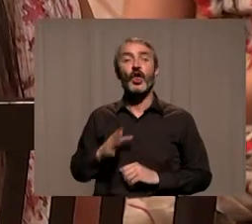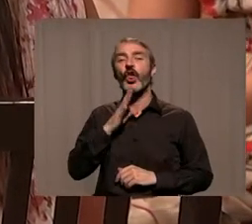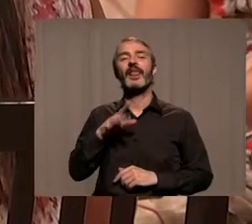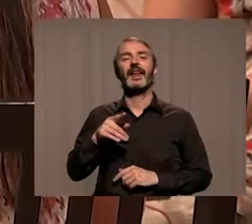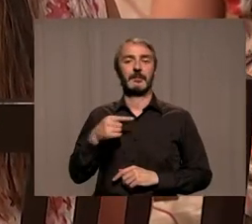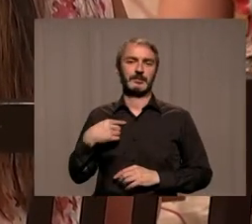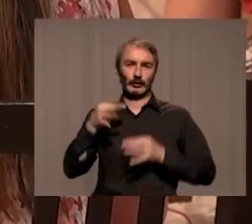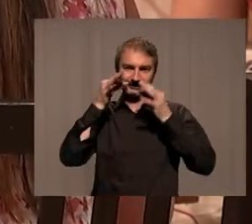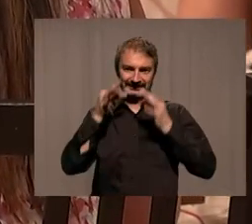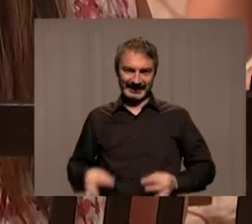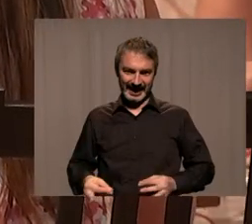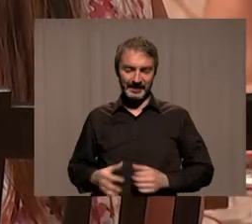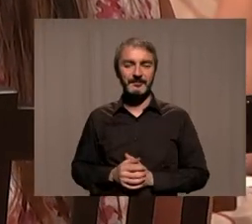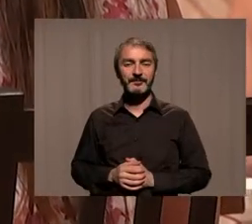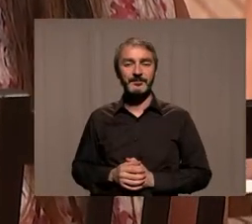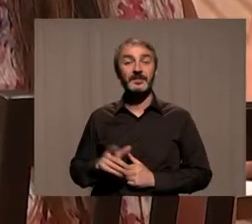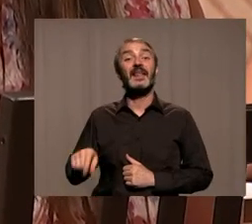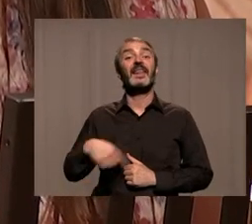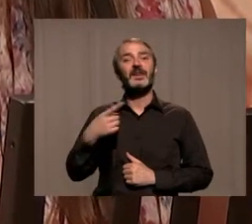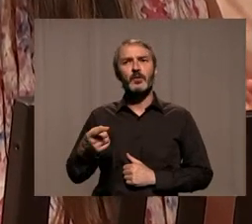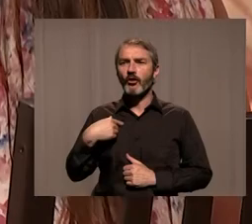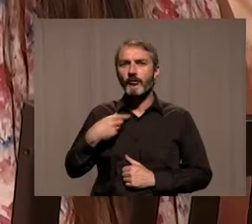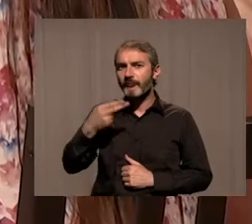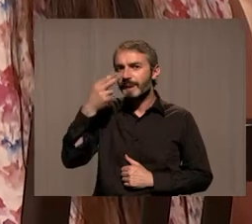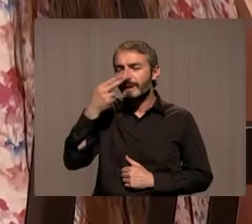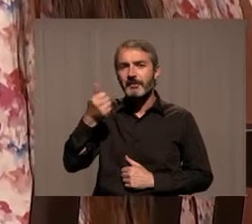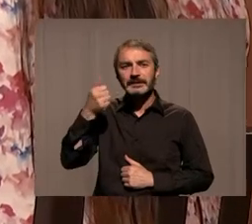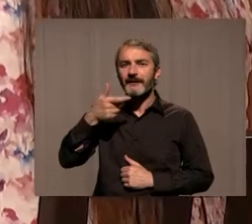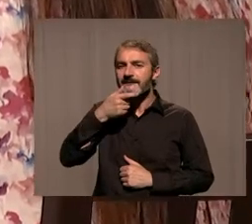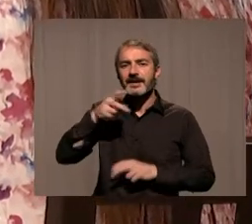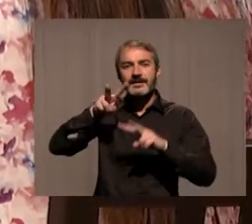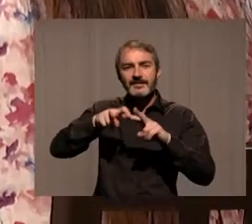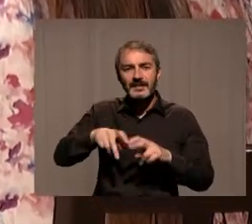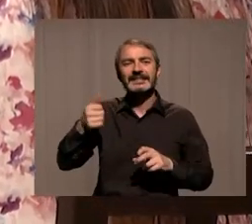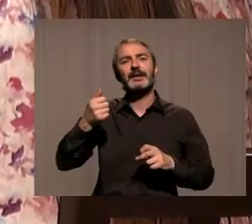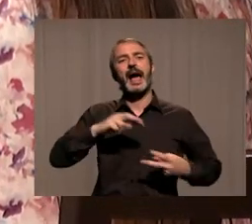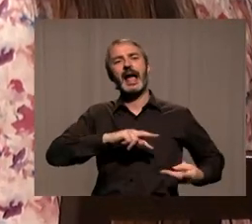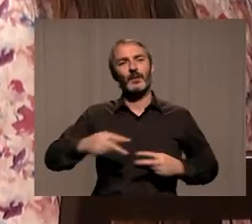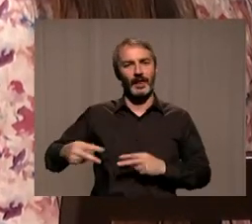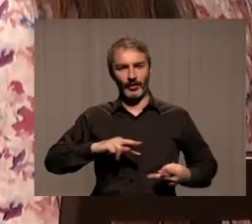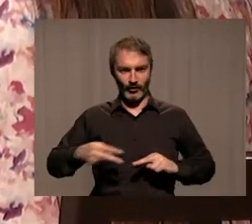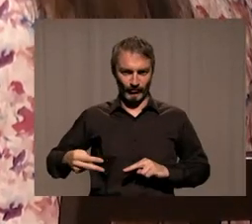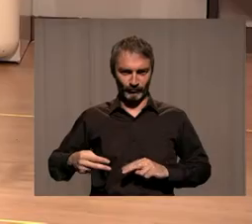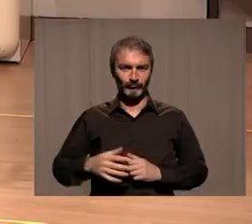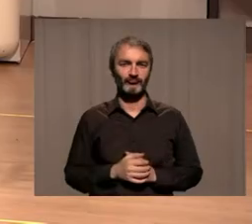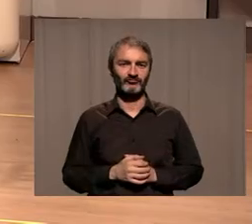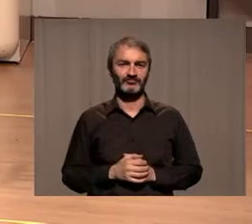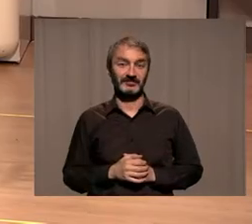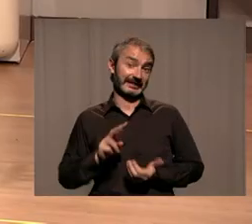China. Y luego tengo mucho interés en investigar más en la traducción e interpretación.